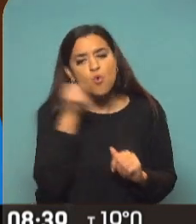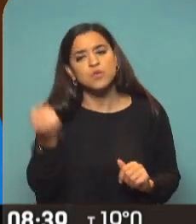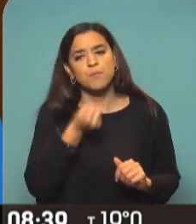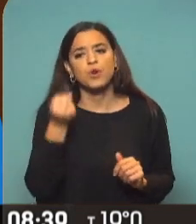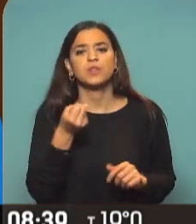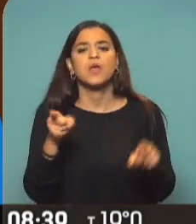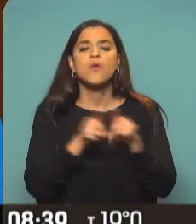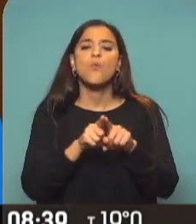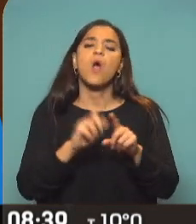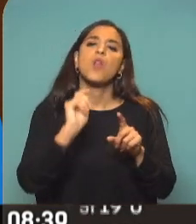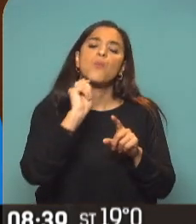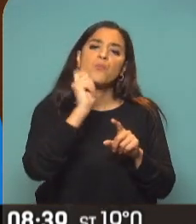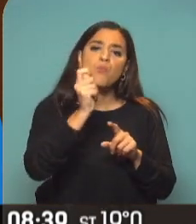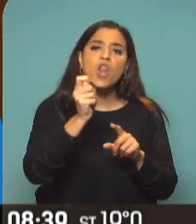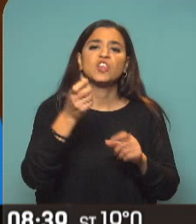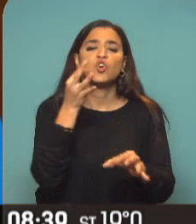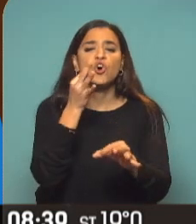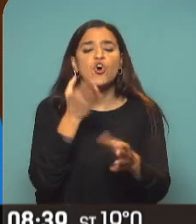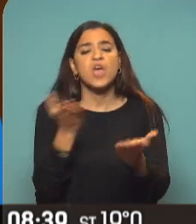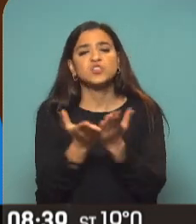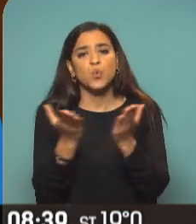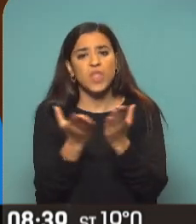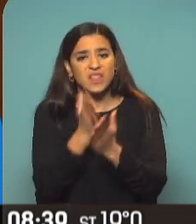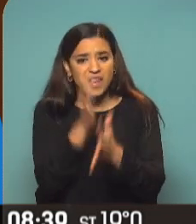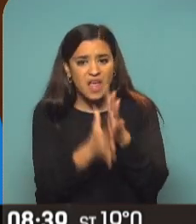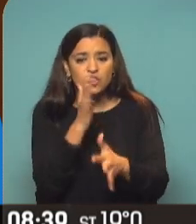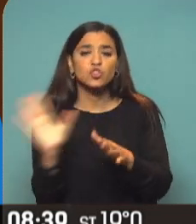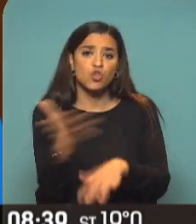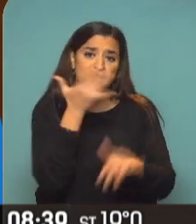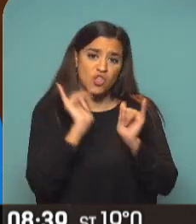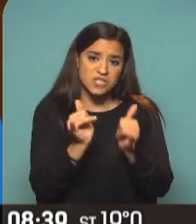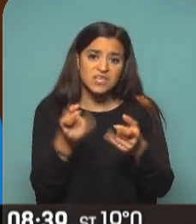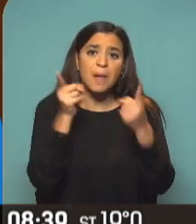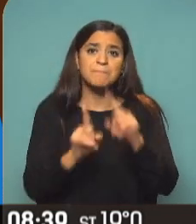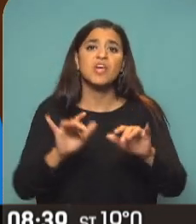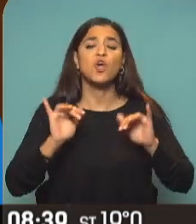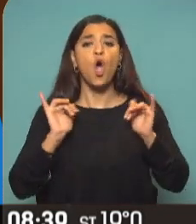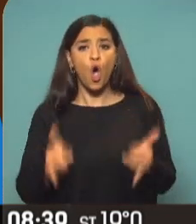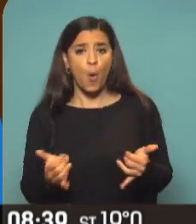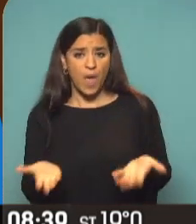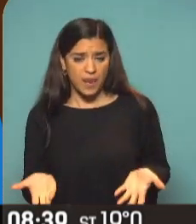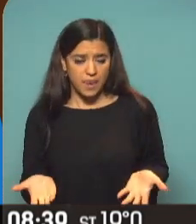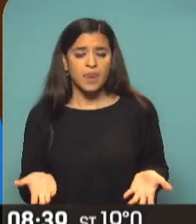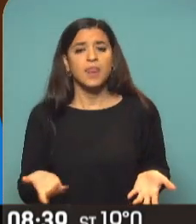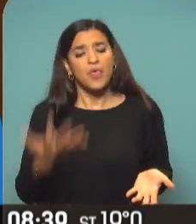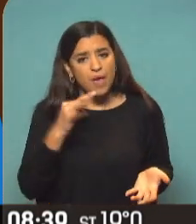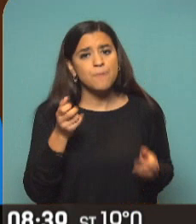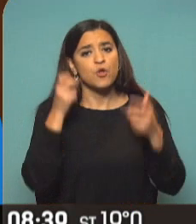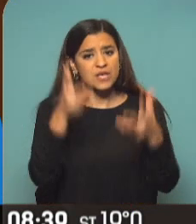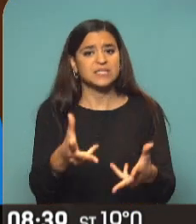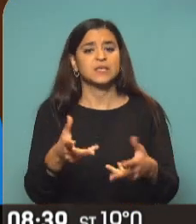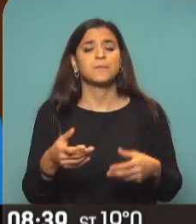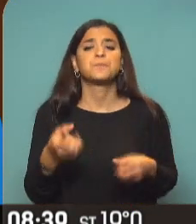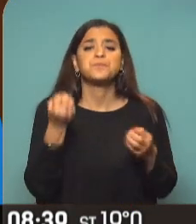importantísimas, como el boleto estudiantil gratuito para todos los adolescentes y para todos los jóvenes, que eso también hay que destacarlo,